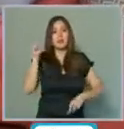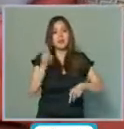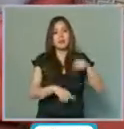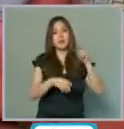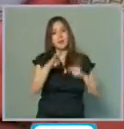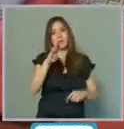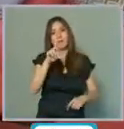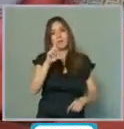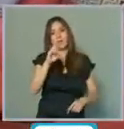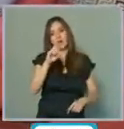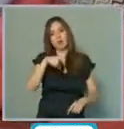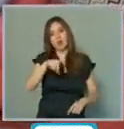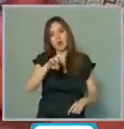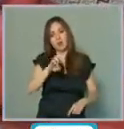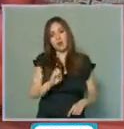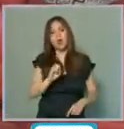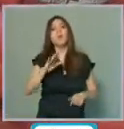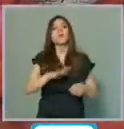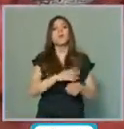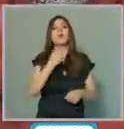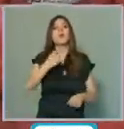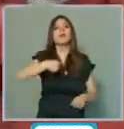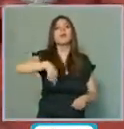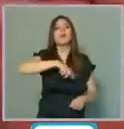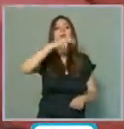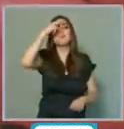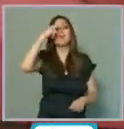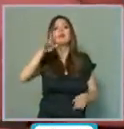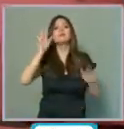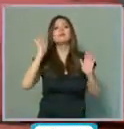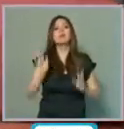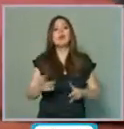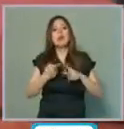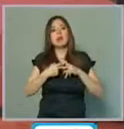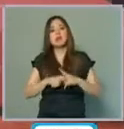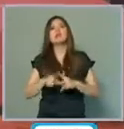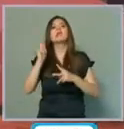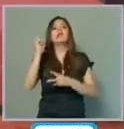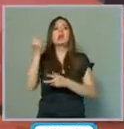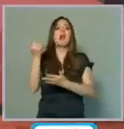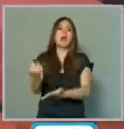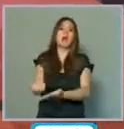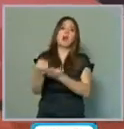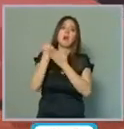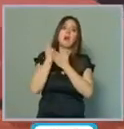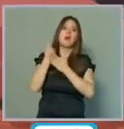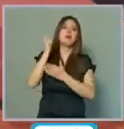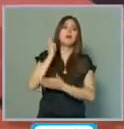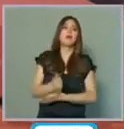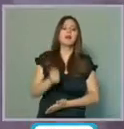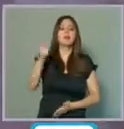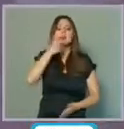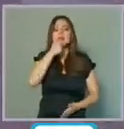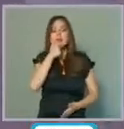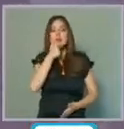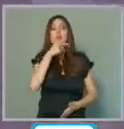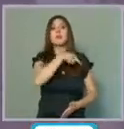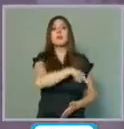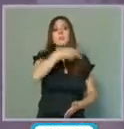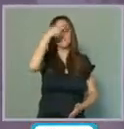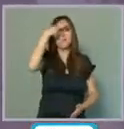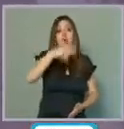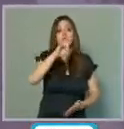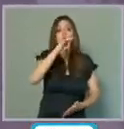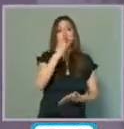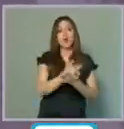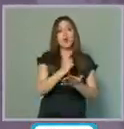México comienza, pues paradójicamente, gracias a la intervención de Inglaterra, solo va a pagar una parte de lo que